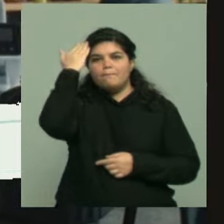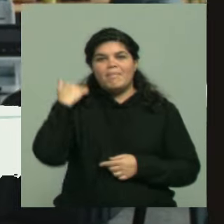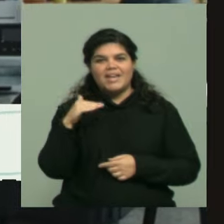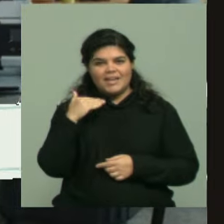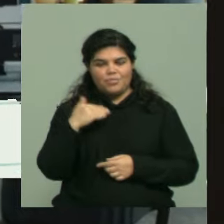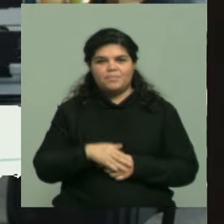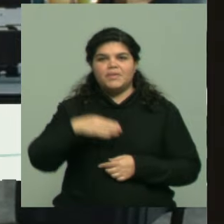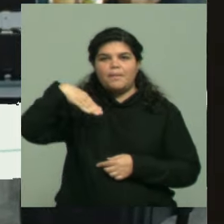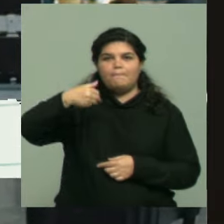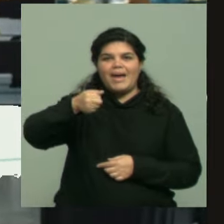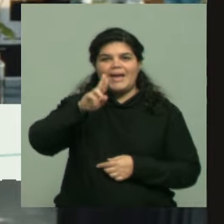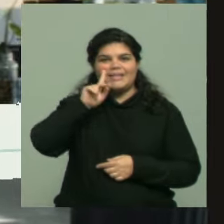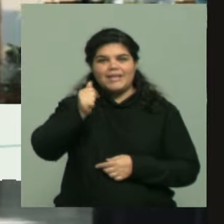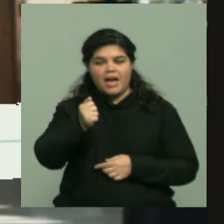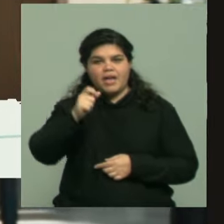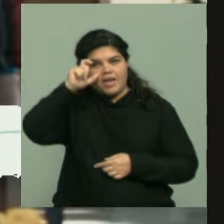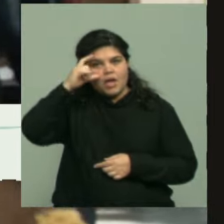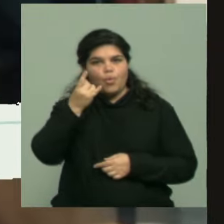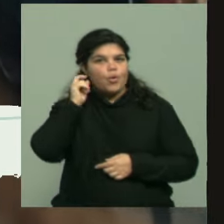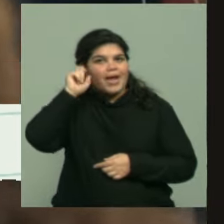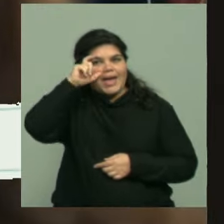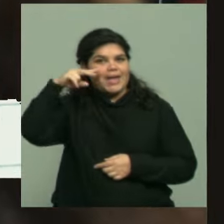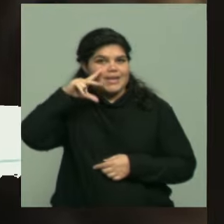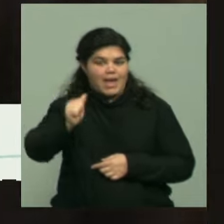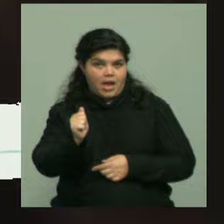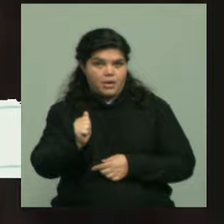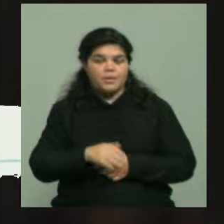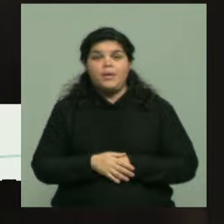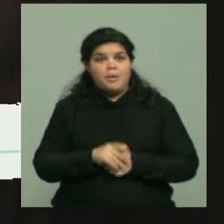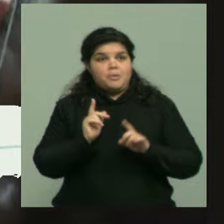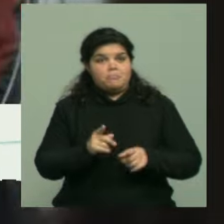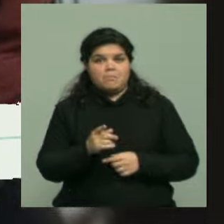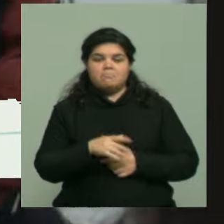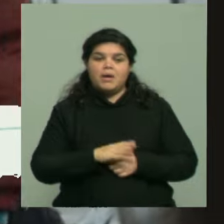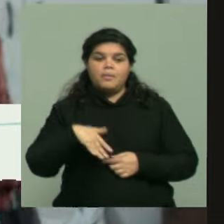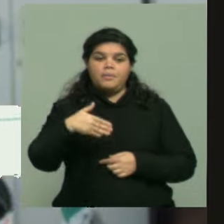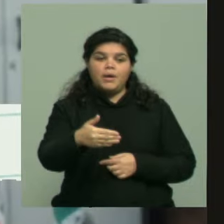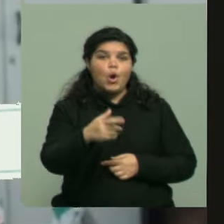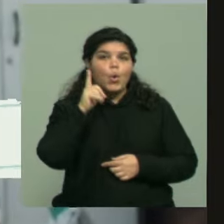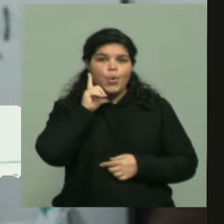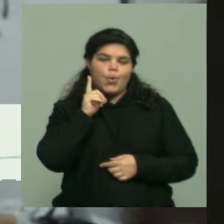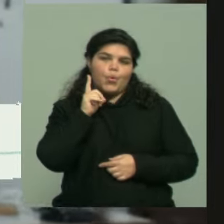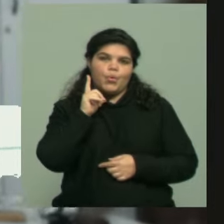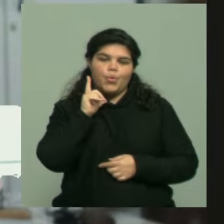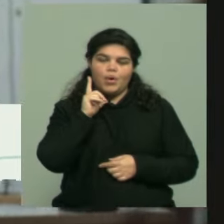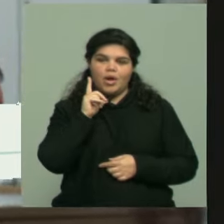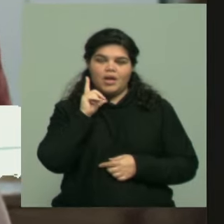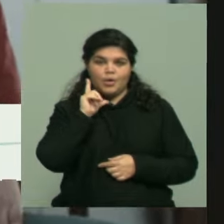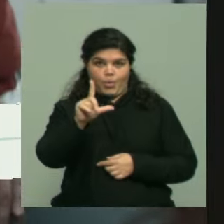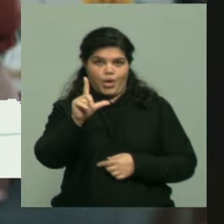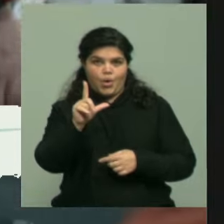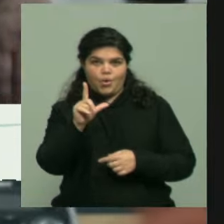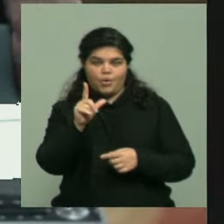María Eugenia Beltrán. Uh-huh. Y ahí, bueno, nos convocaron para hacer la película. En julio no pudimos hacer Gracias por Interrumpir 2, que lo vamos a hacer